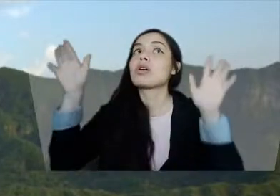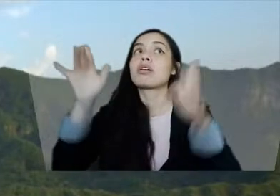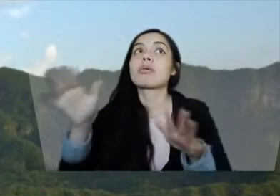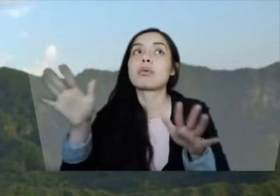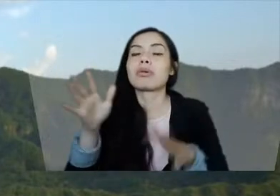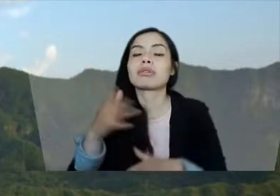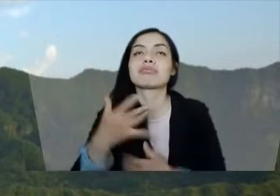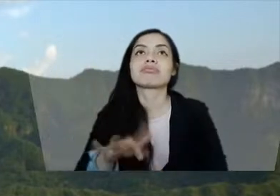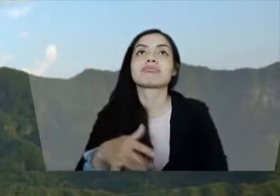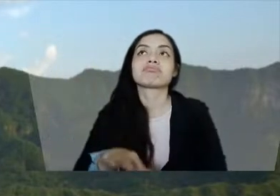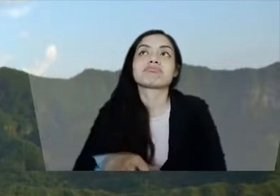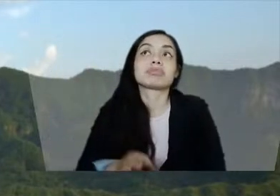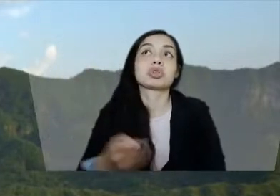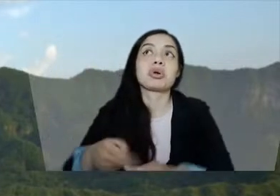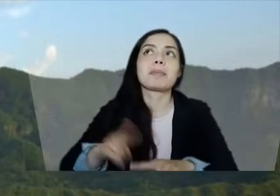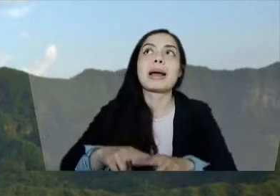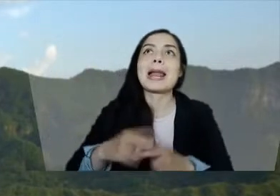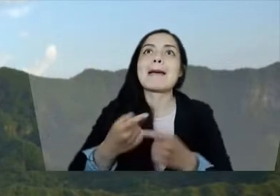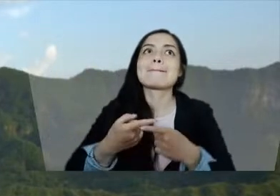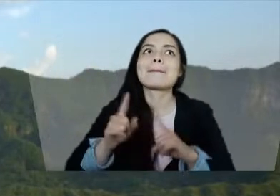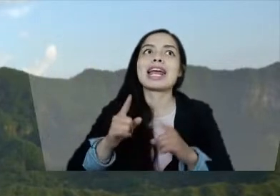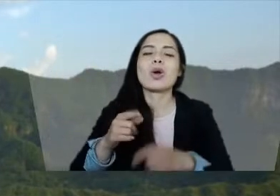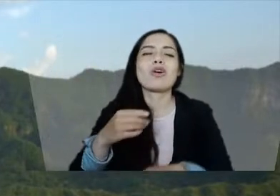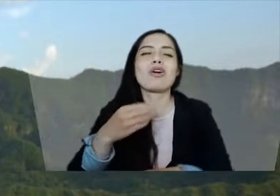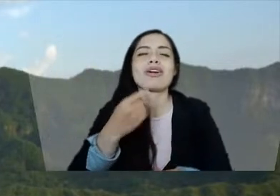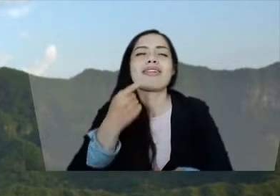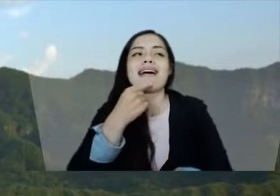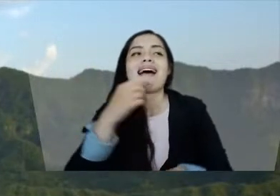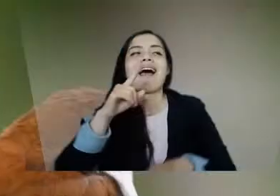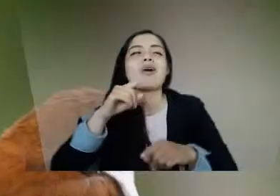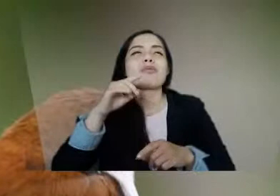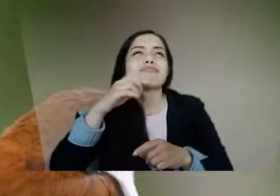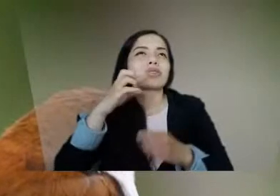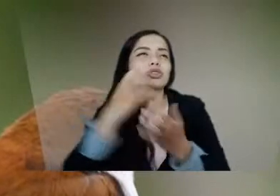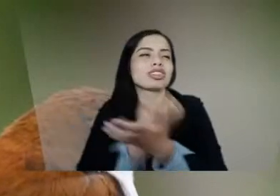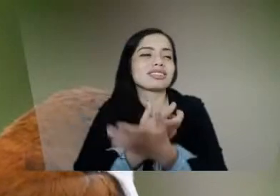como más orgullo, como, uy, es algo único de acá.